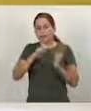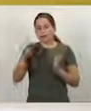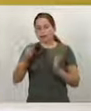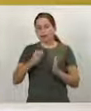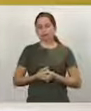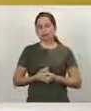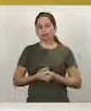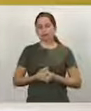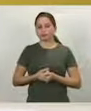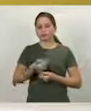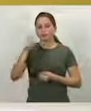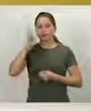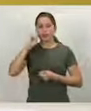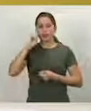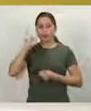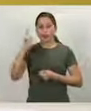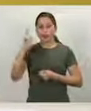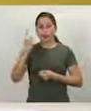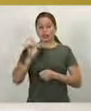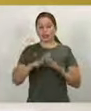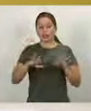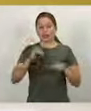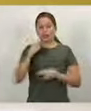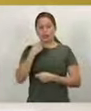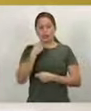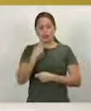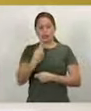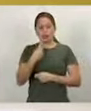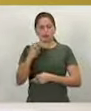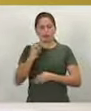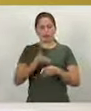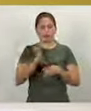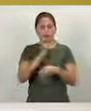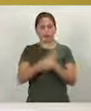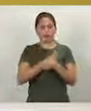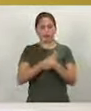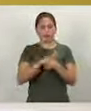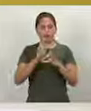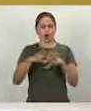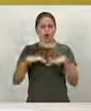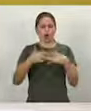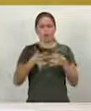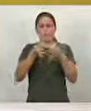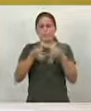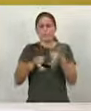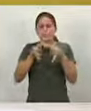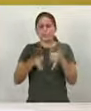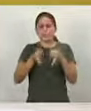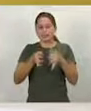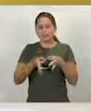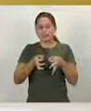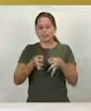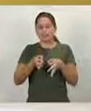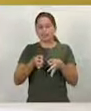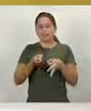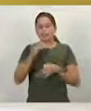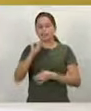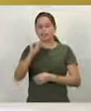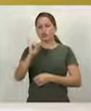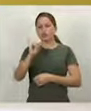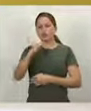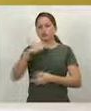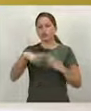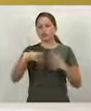revolución. Recuerden que ya habíamos analizado anteriormente cuáles eran precisamente esos 6